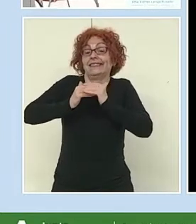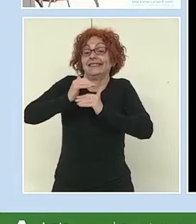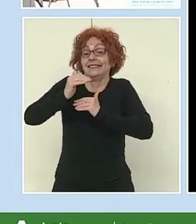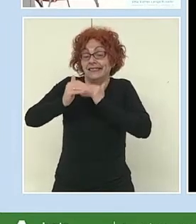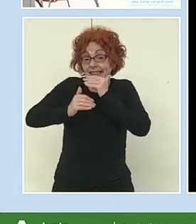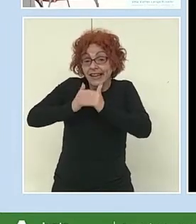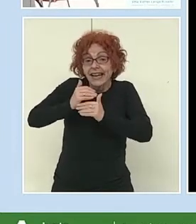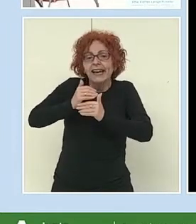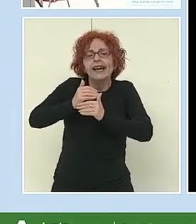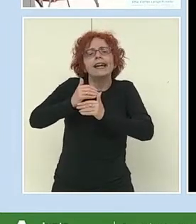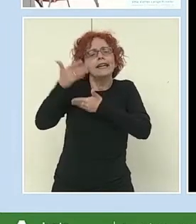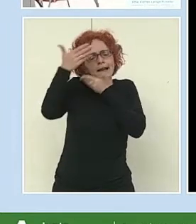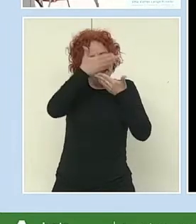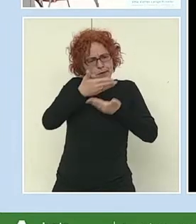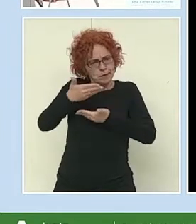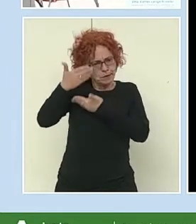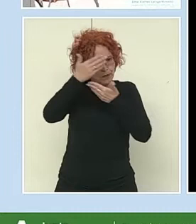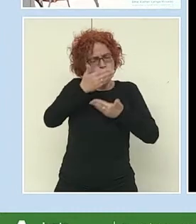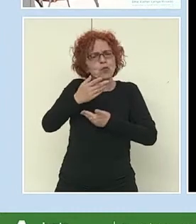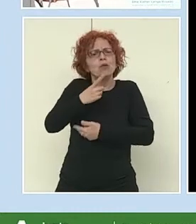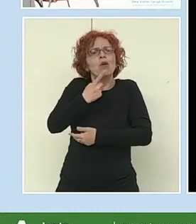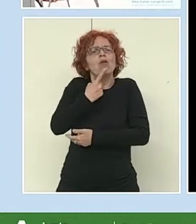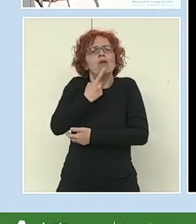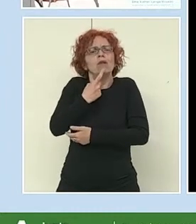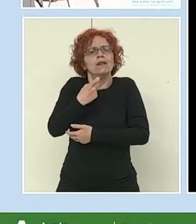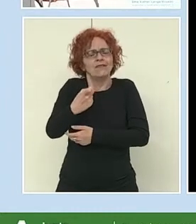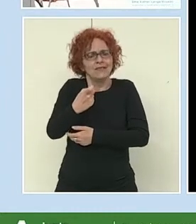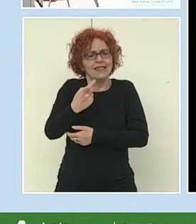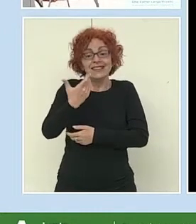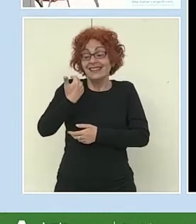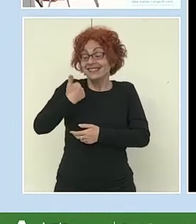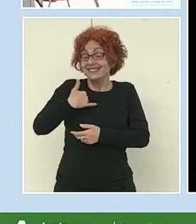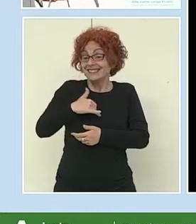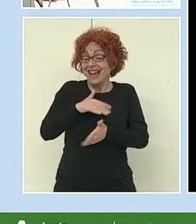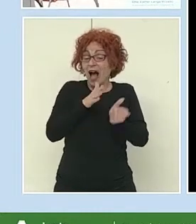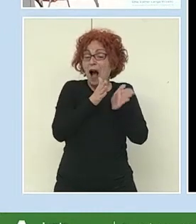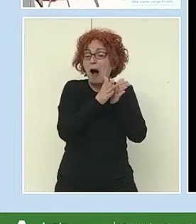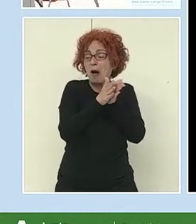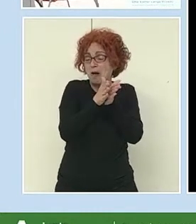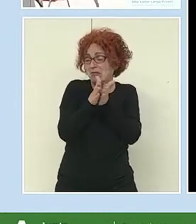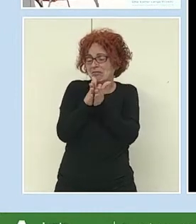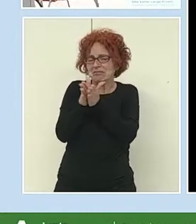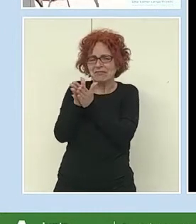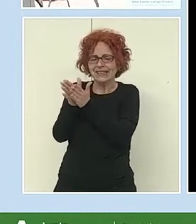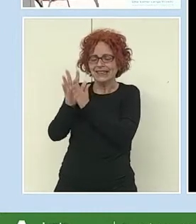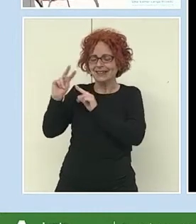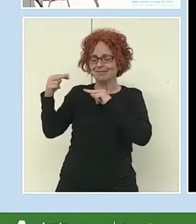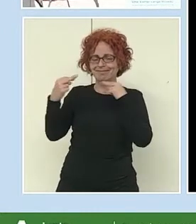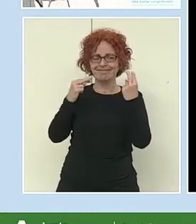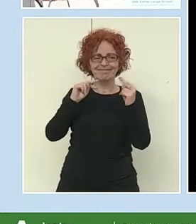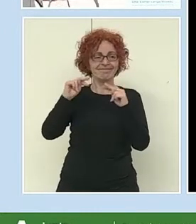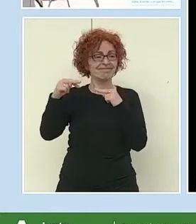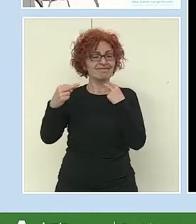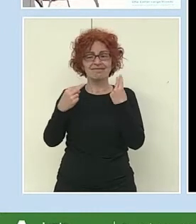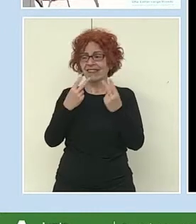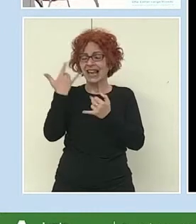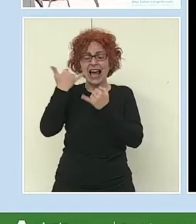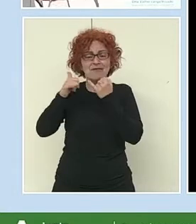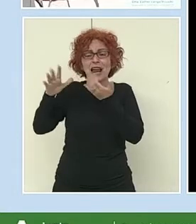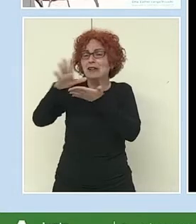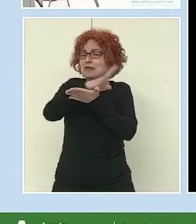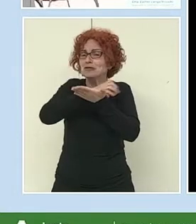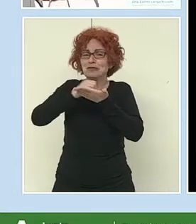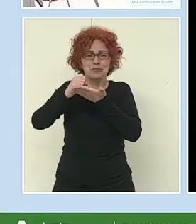avanzando, y yo creo que ya los alumnos, los chicos también se dieron cuenta de que la dificultad era la misma para todos y